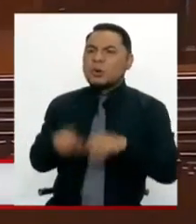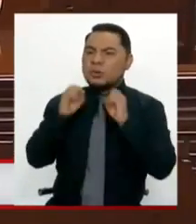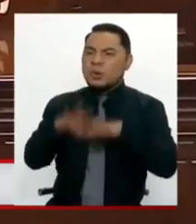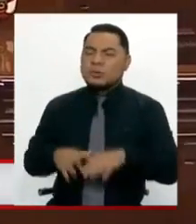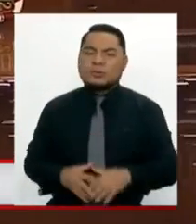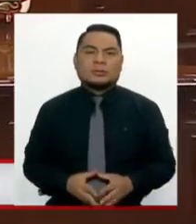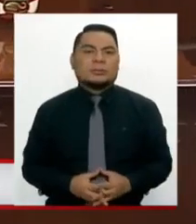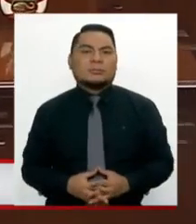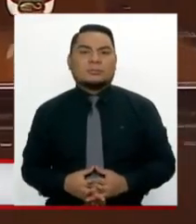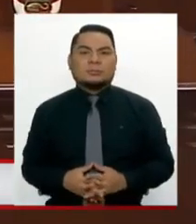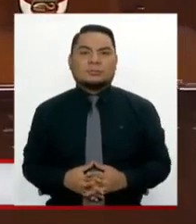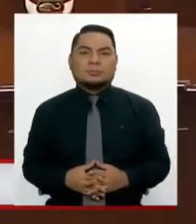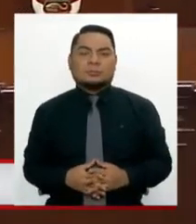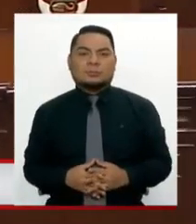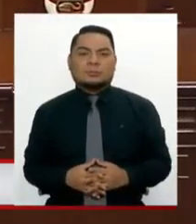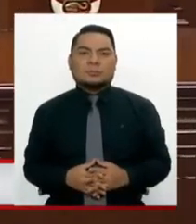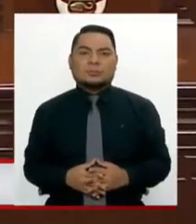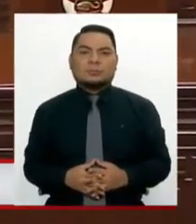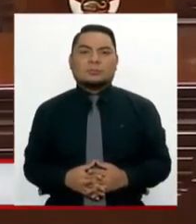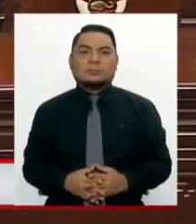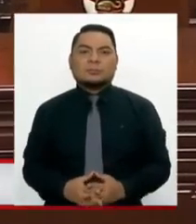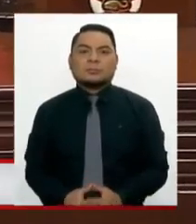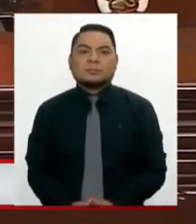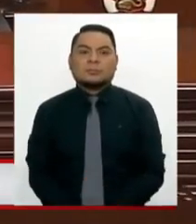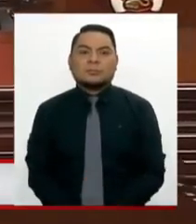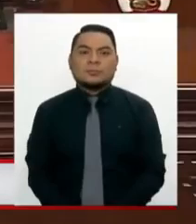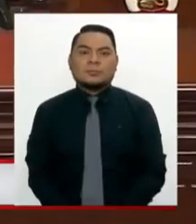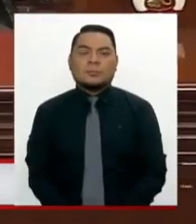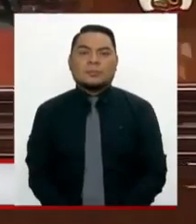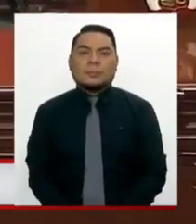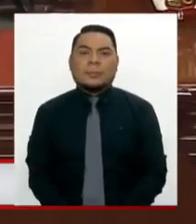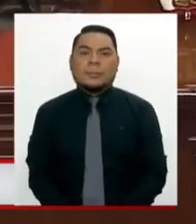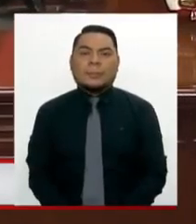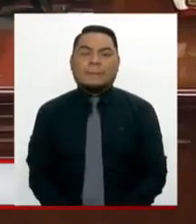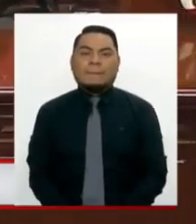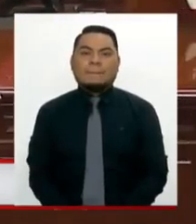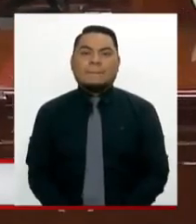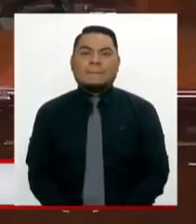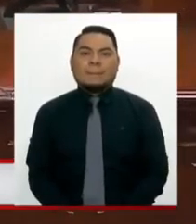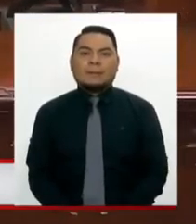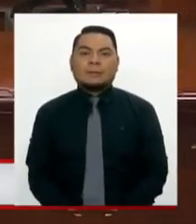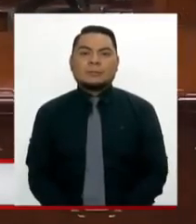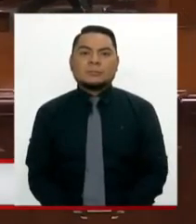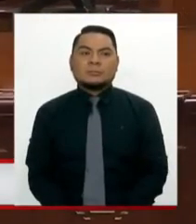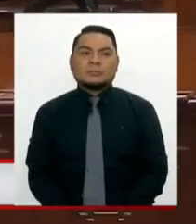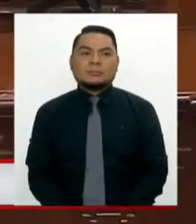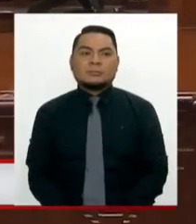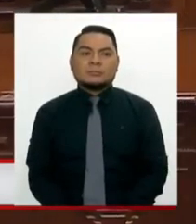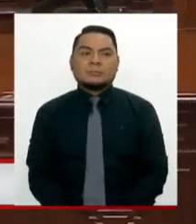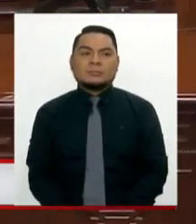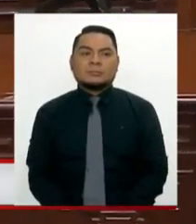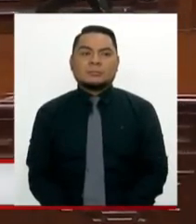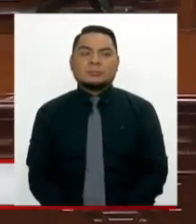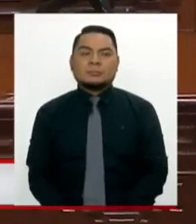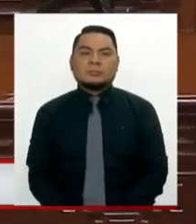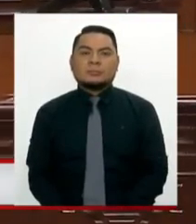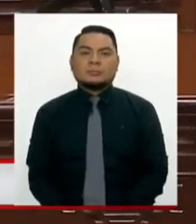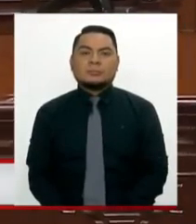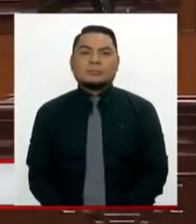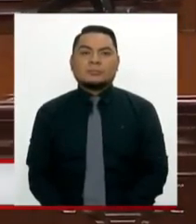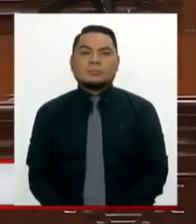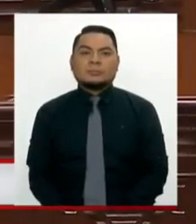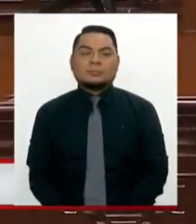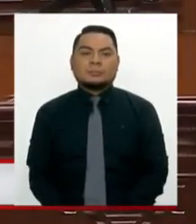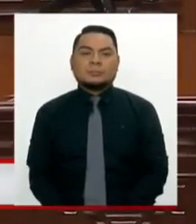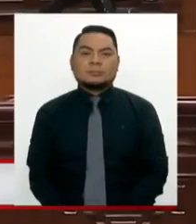Con respeto y buena manera durante las sesiones está facultado para B, imponer el orden en las sesiones. Si cualquier congresista impide